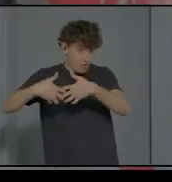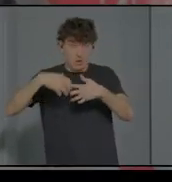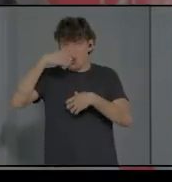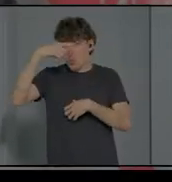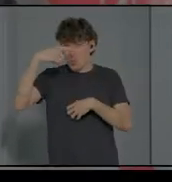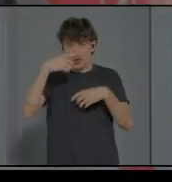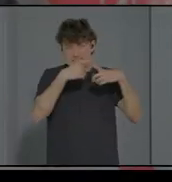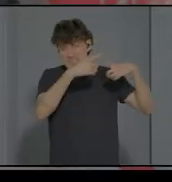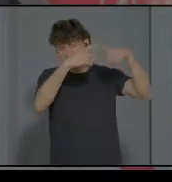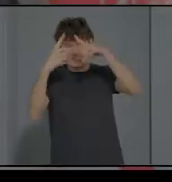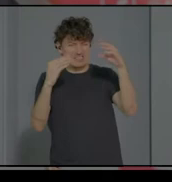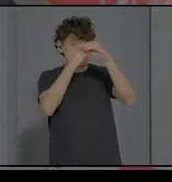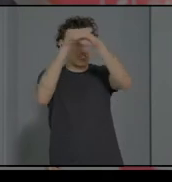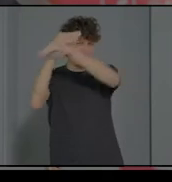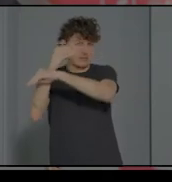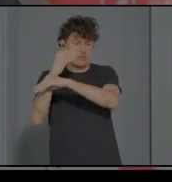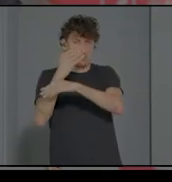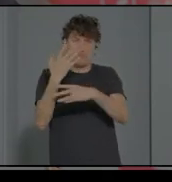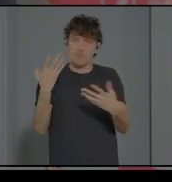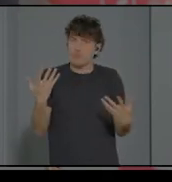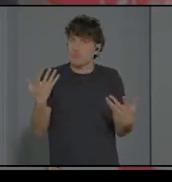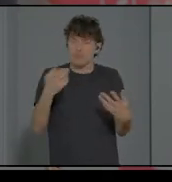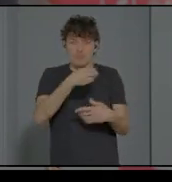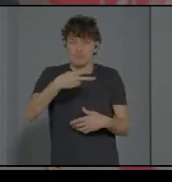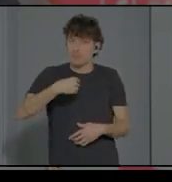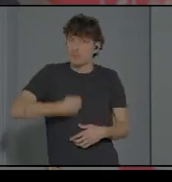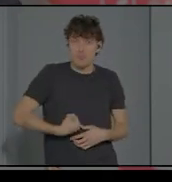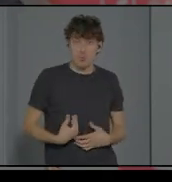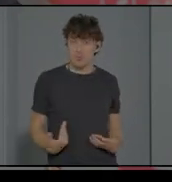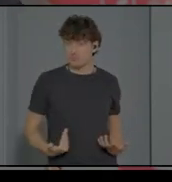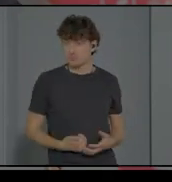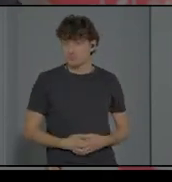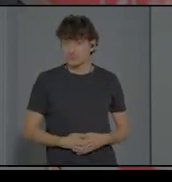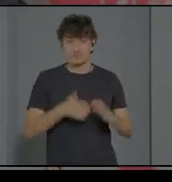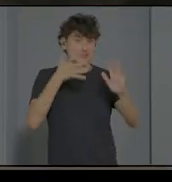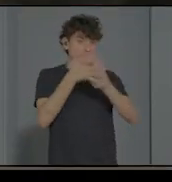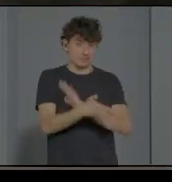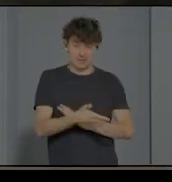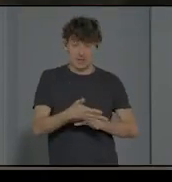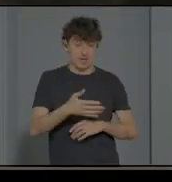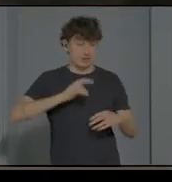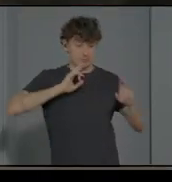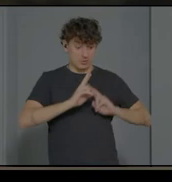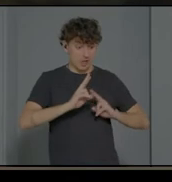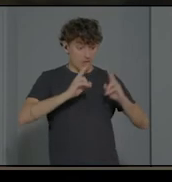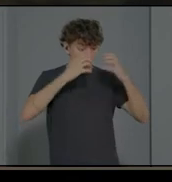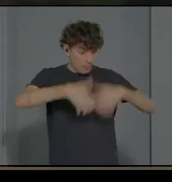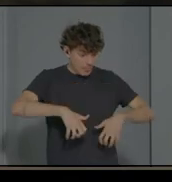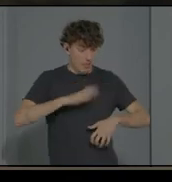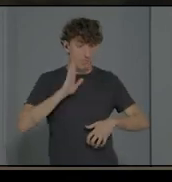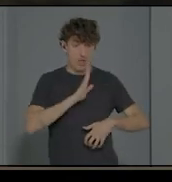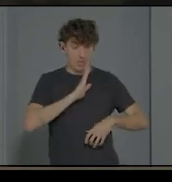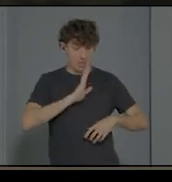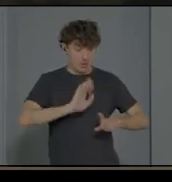que podríamos decir que existe una respuesta automática por parte de la madre a los estímulos del niño.